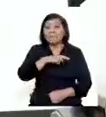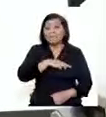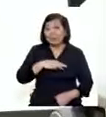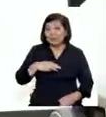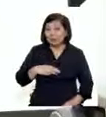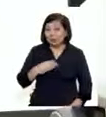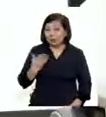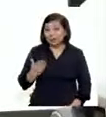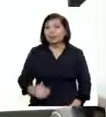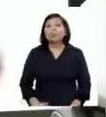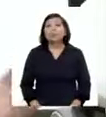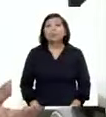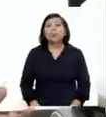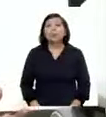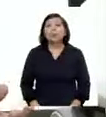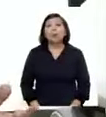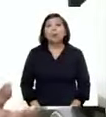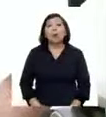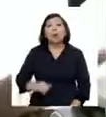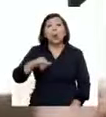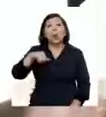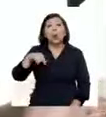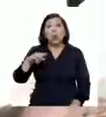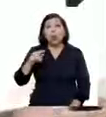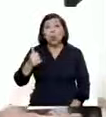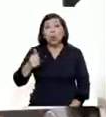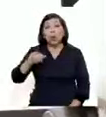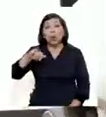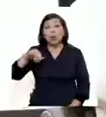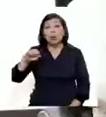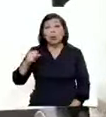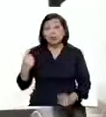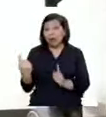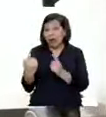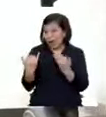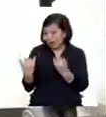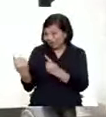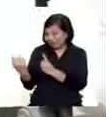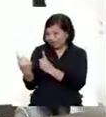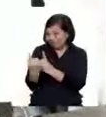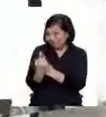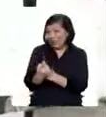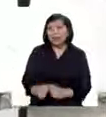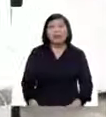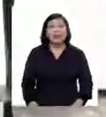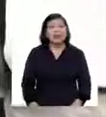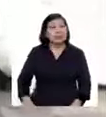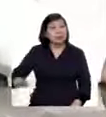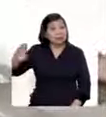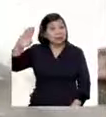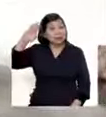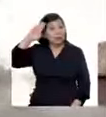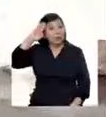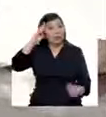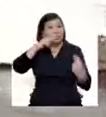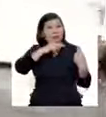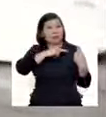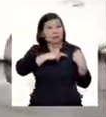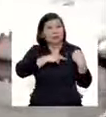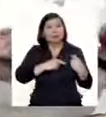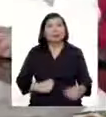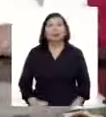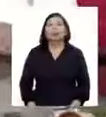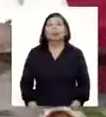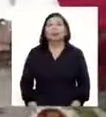este sector, el señor ministro Juan José Santibáñez, con quien nos encontramos en estos momentos, y también con el comandante general de la Policía